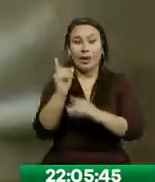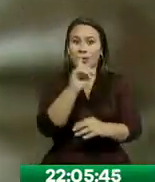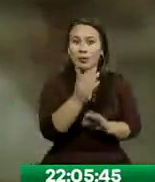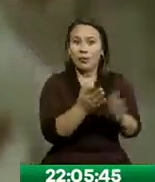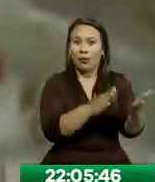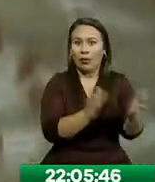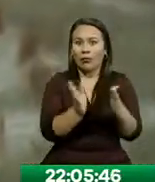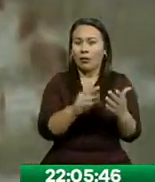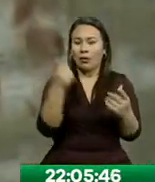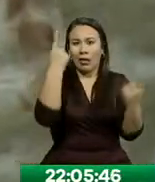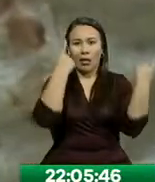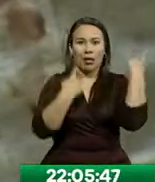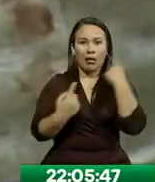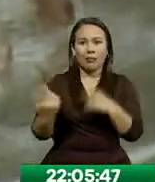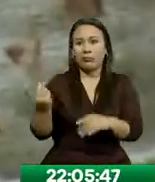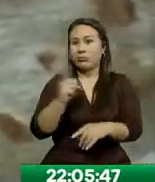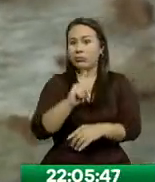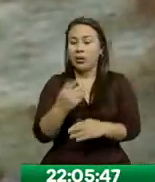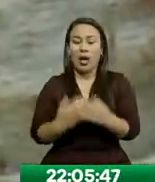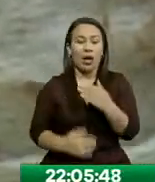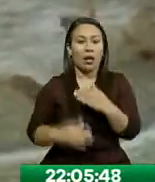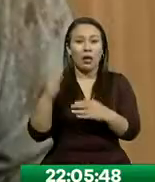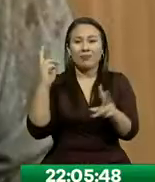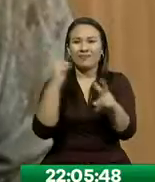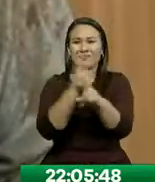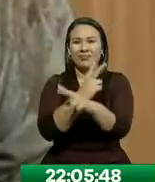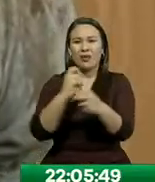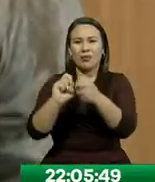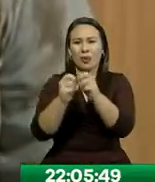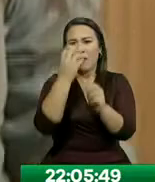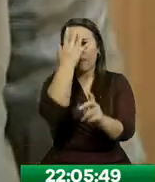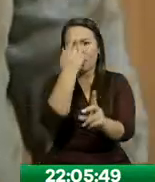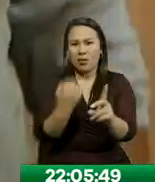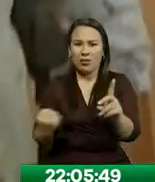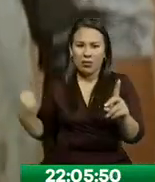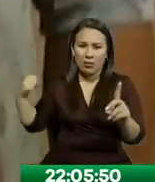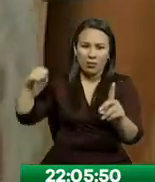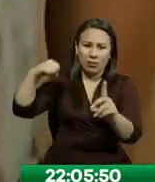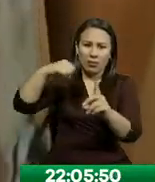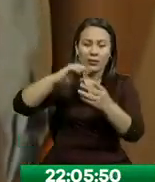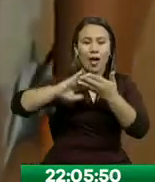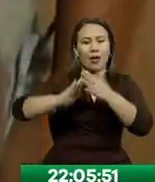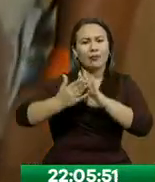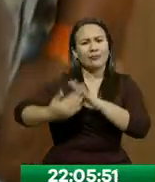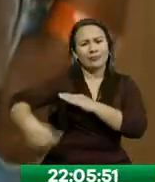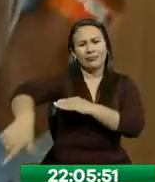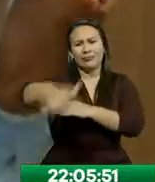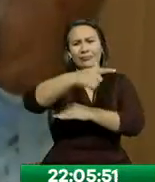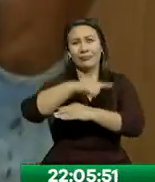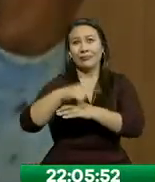hecho aumente aquellas cifras que hablan de sucesos por violencia comunitaria que